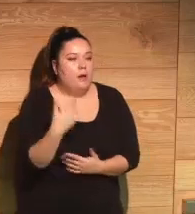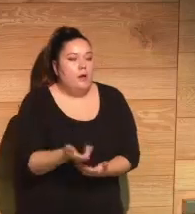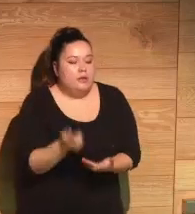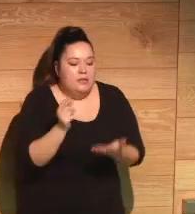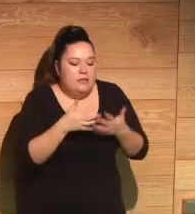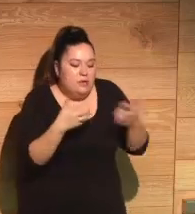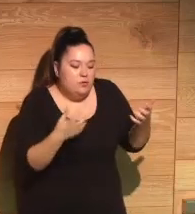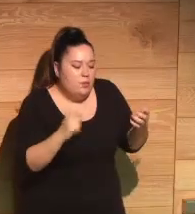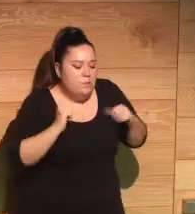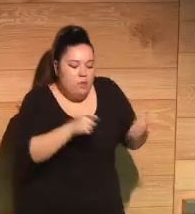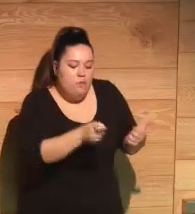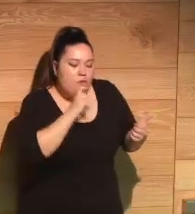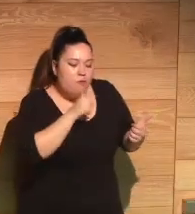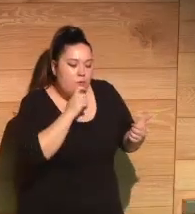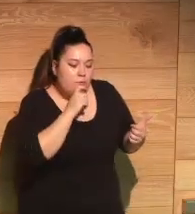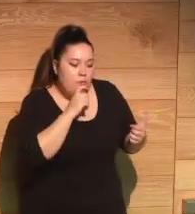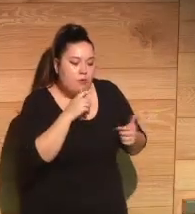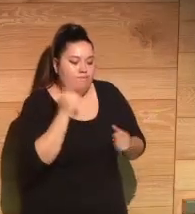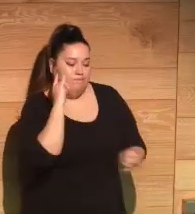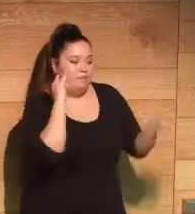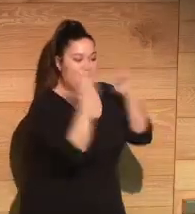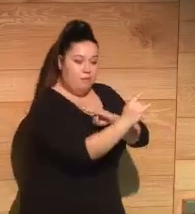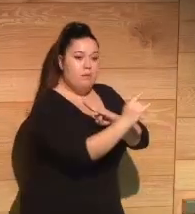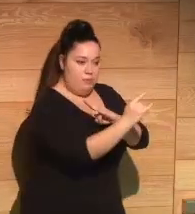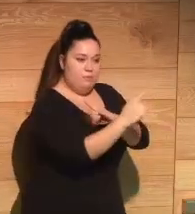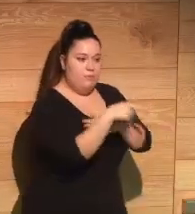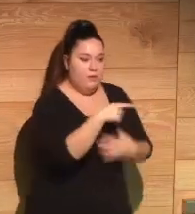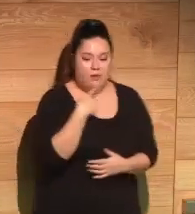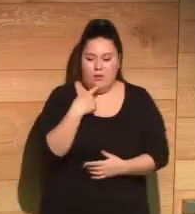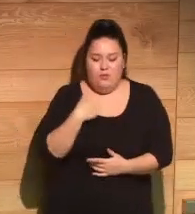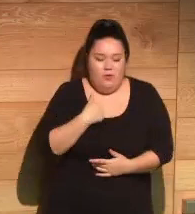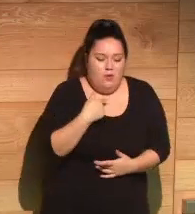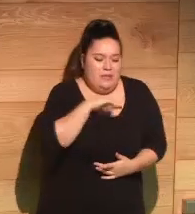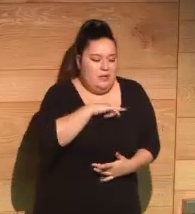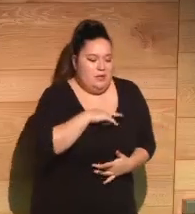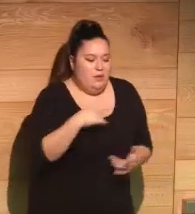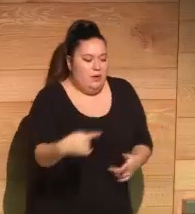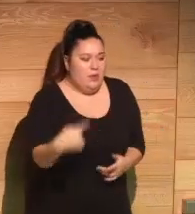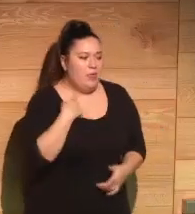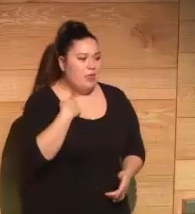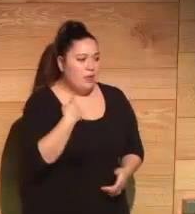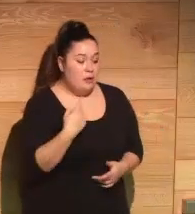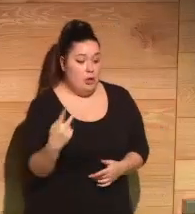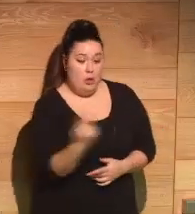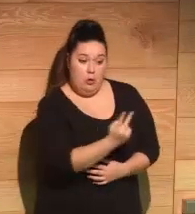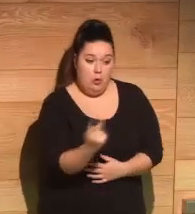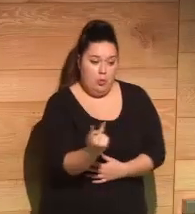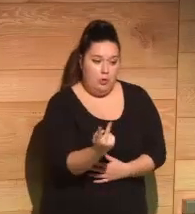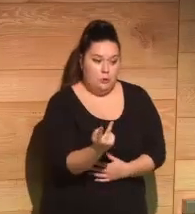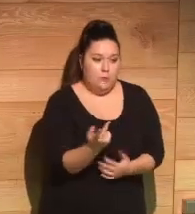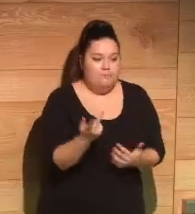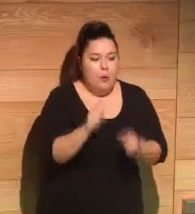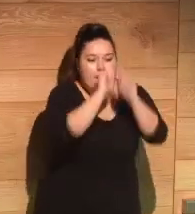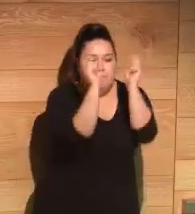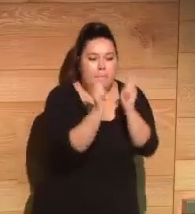el texto y llama a la persona mayor y le dice que está un poco perdida, y entre las dos buscan como una forma